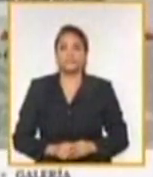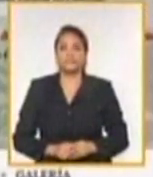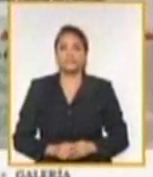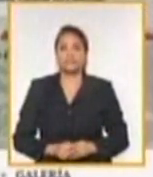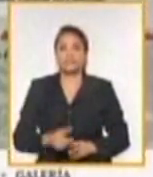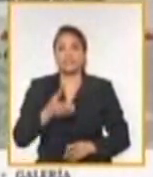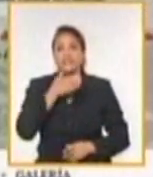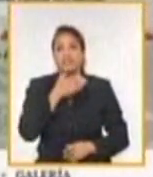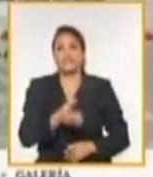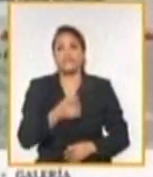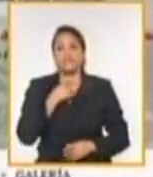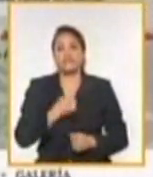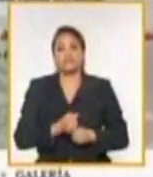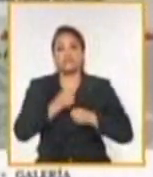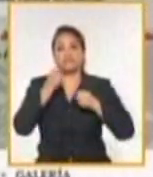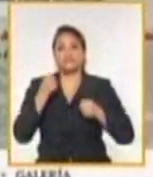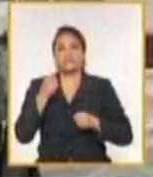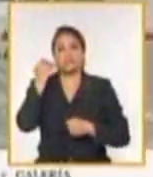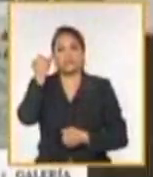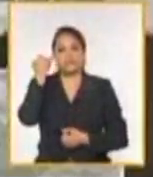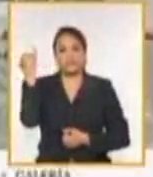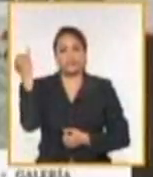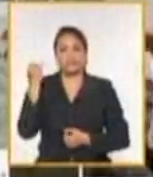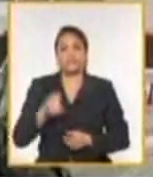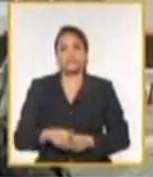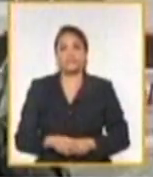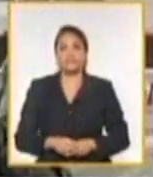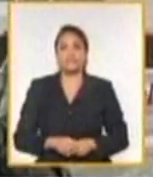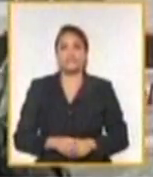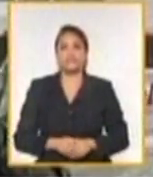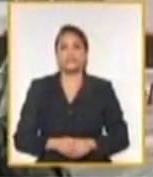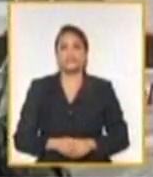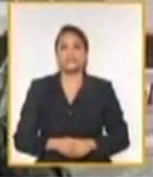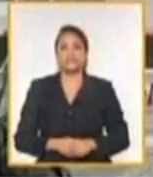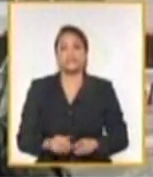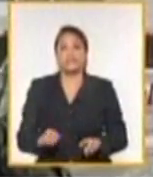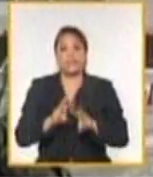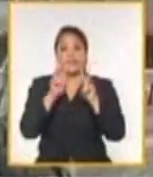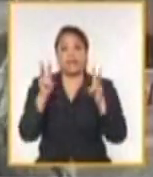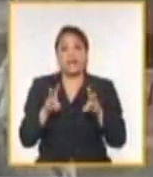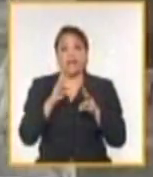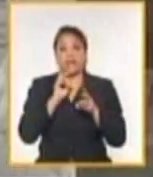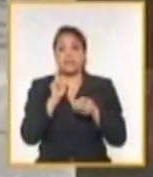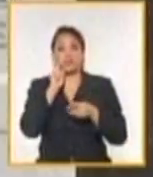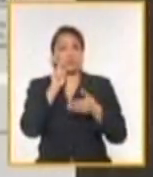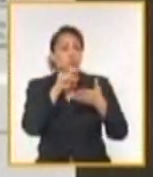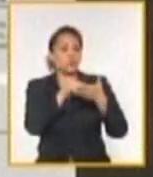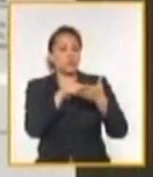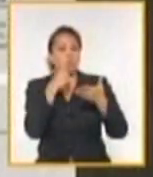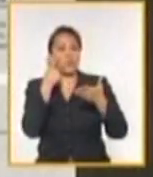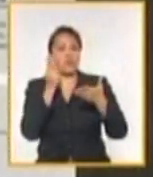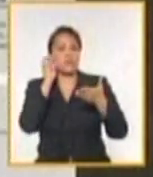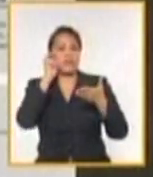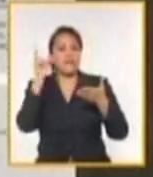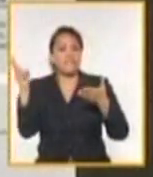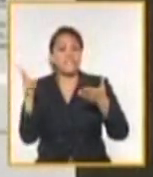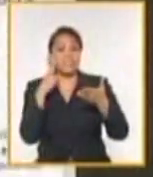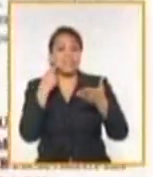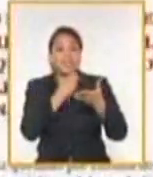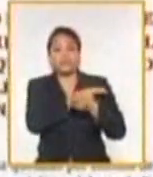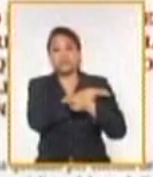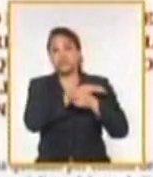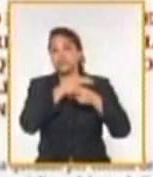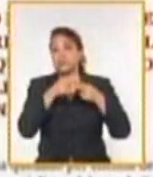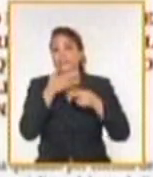Fidel, soldado de las ideas. El sitio web más completo sobre la vida, el pensamiento y la obra de Fidel Castro.